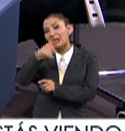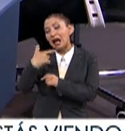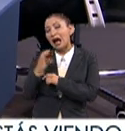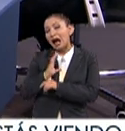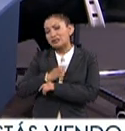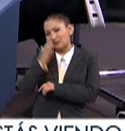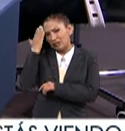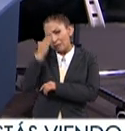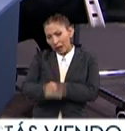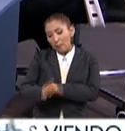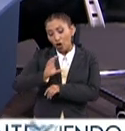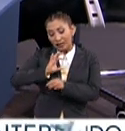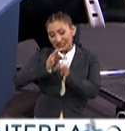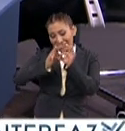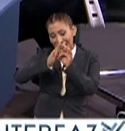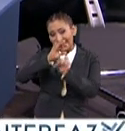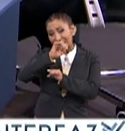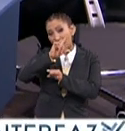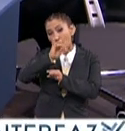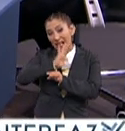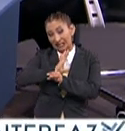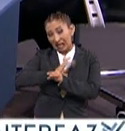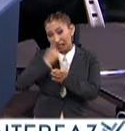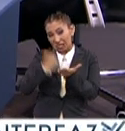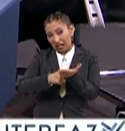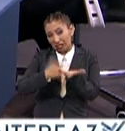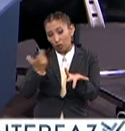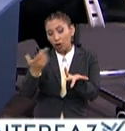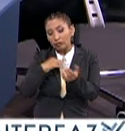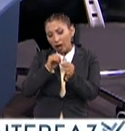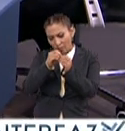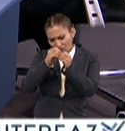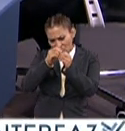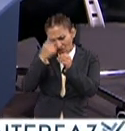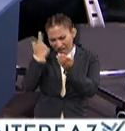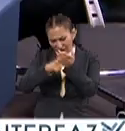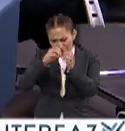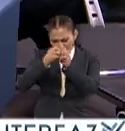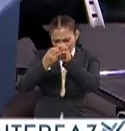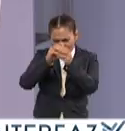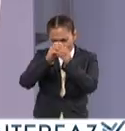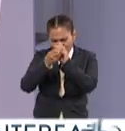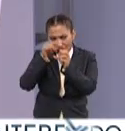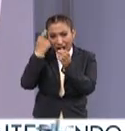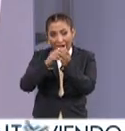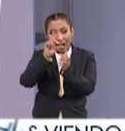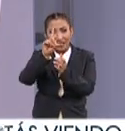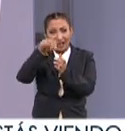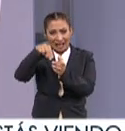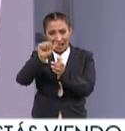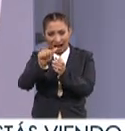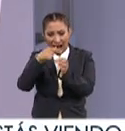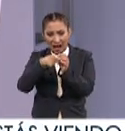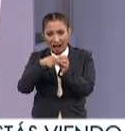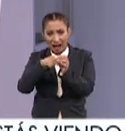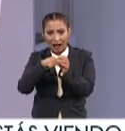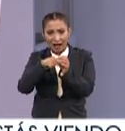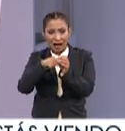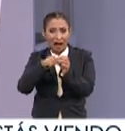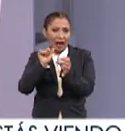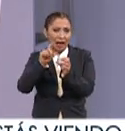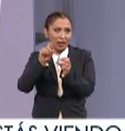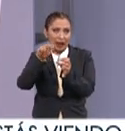cáncer. Sabemos que las células de cáncer tienen alteraciones en su DNA, en su ADN,